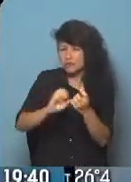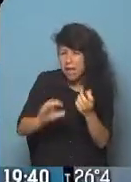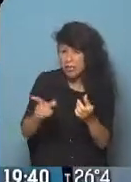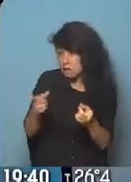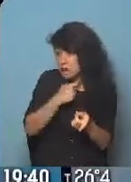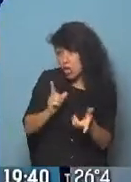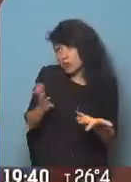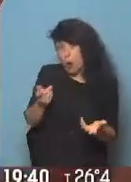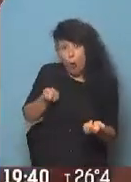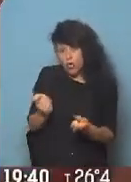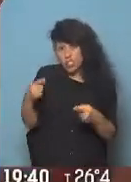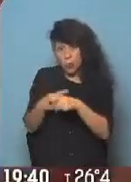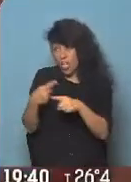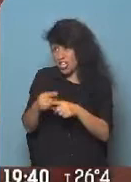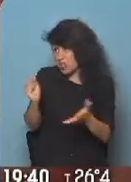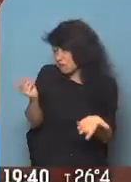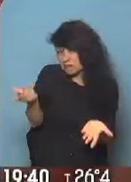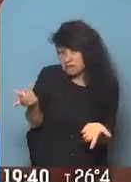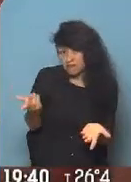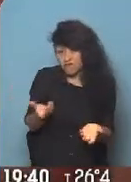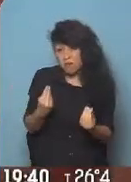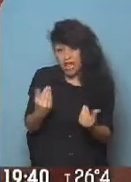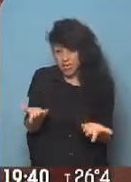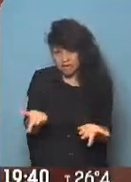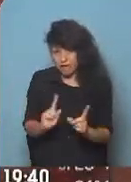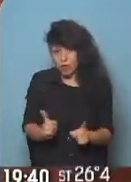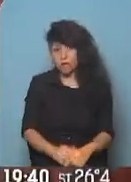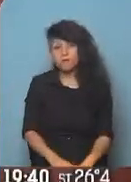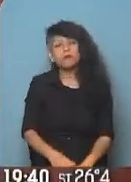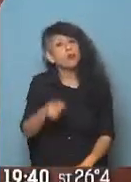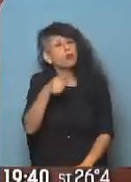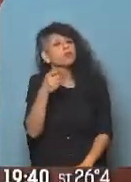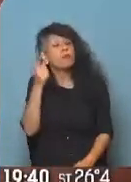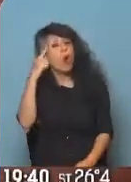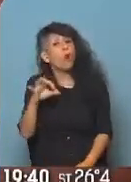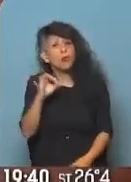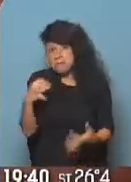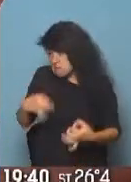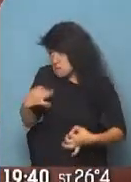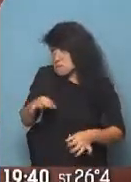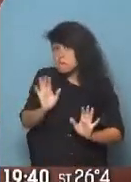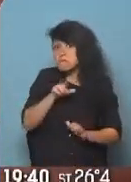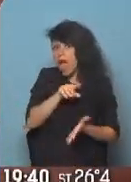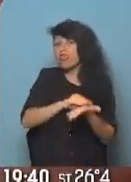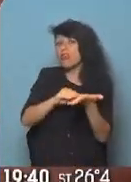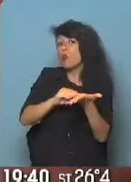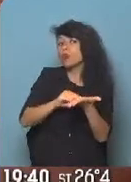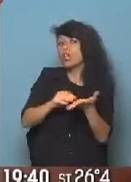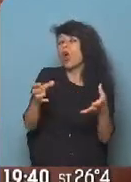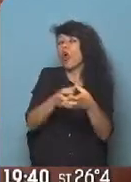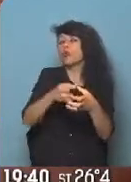político alguna reflexión el diputado del pro que tiene